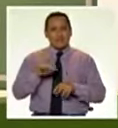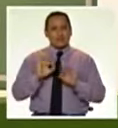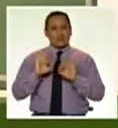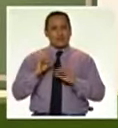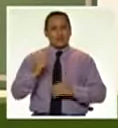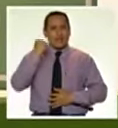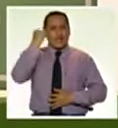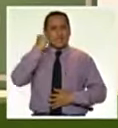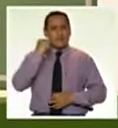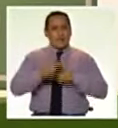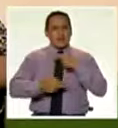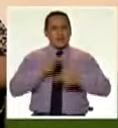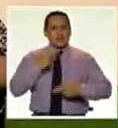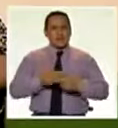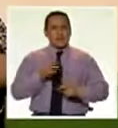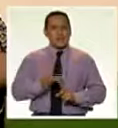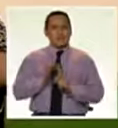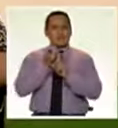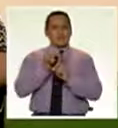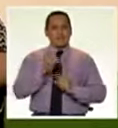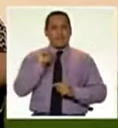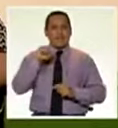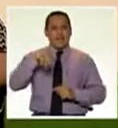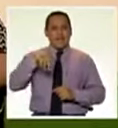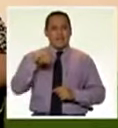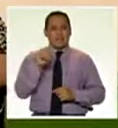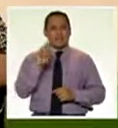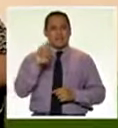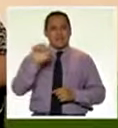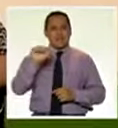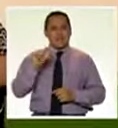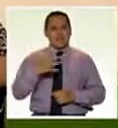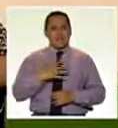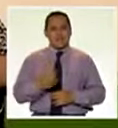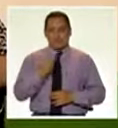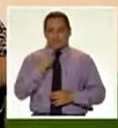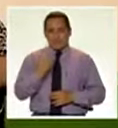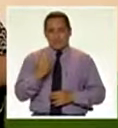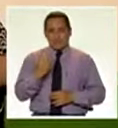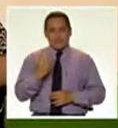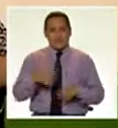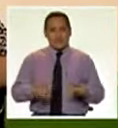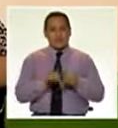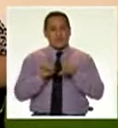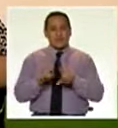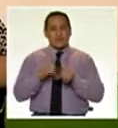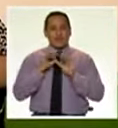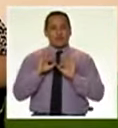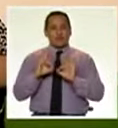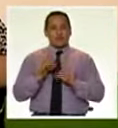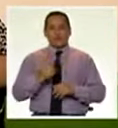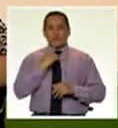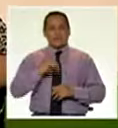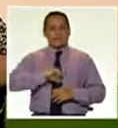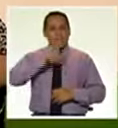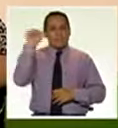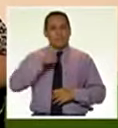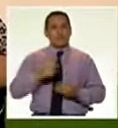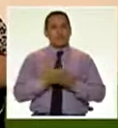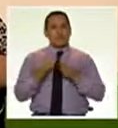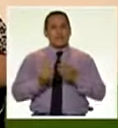campeona nacional especial. Andreita, Andreita, 20 millas. 20 millas. Ella justamente es campeona en